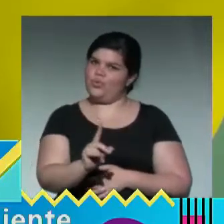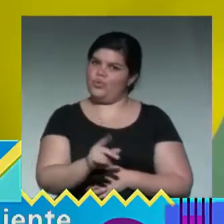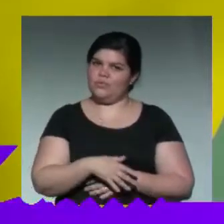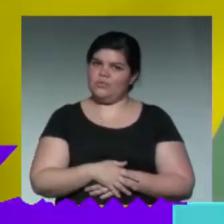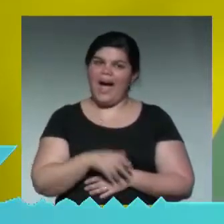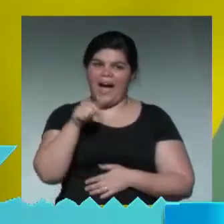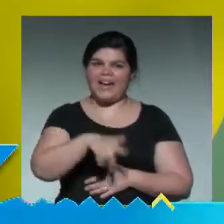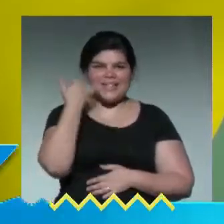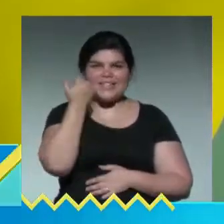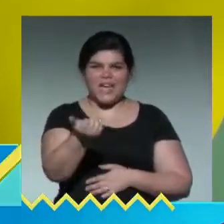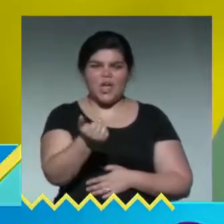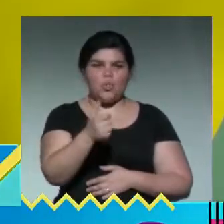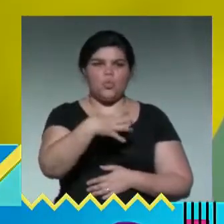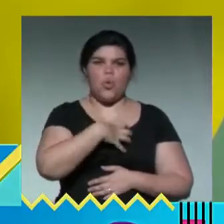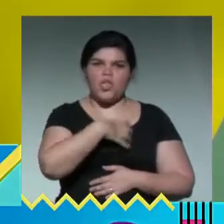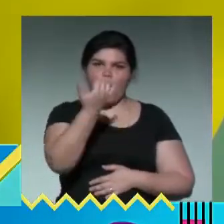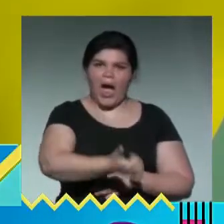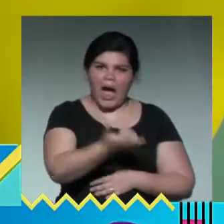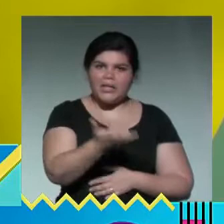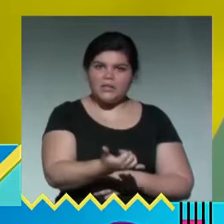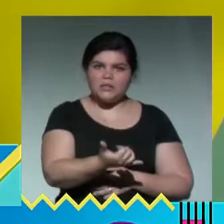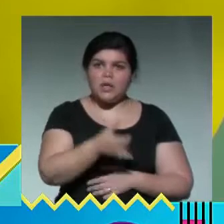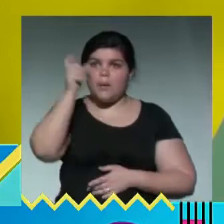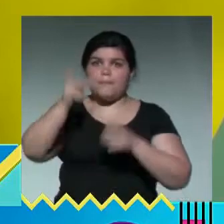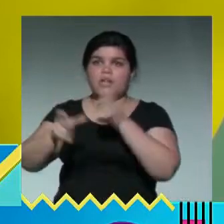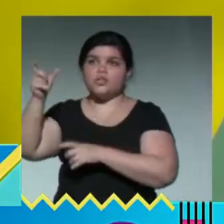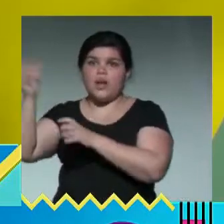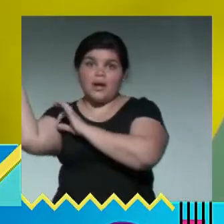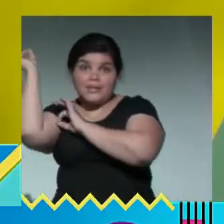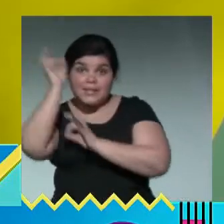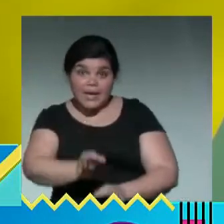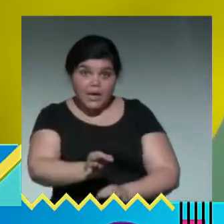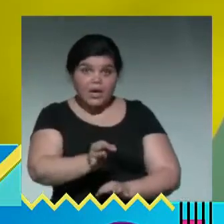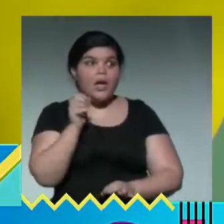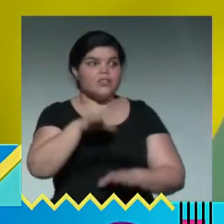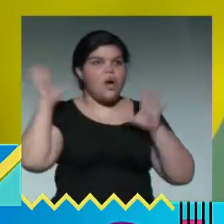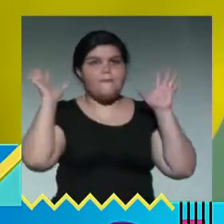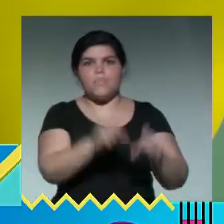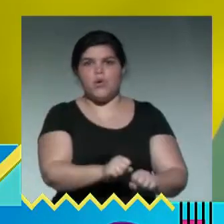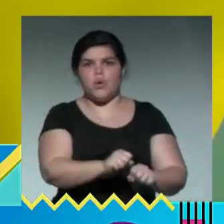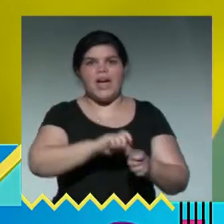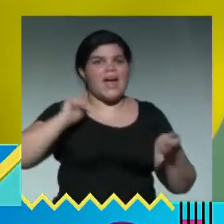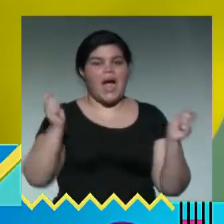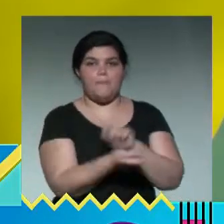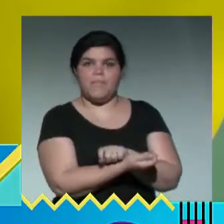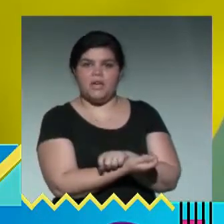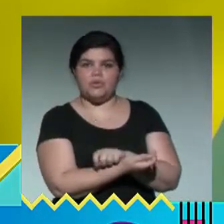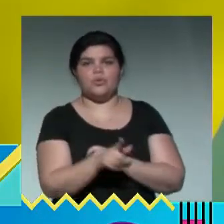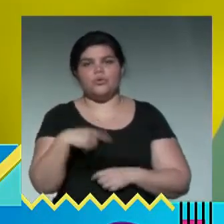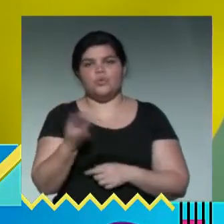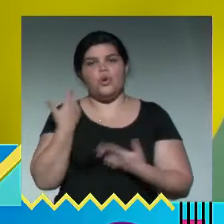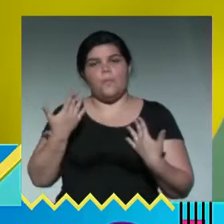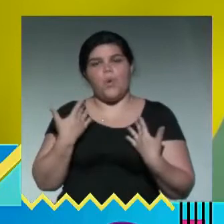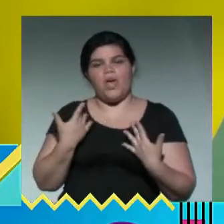tenían dueños. Y bueno, la conquista produjo esto. ¿Podemos juzgar con los ojos del siglo XXI